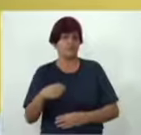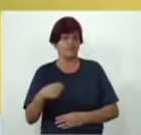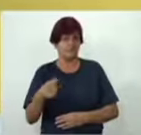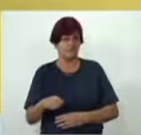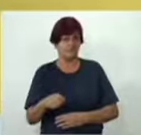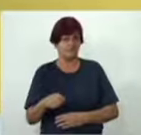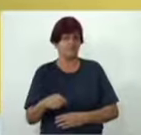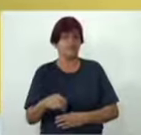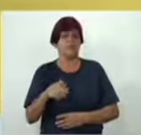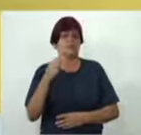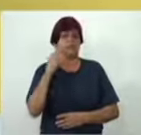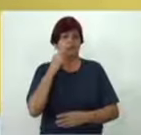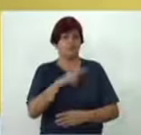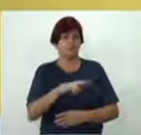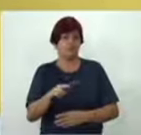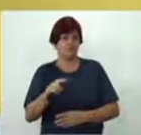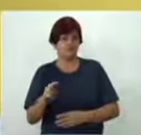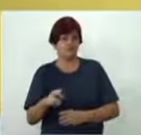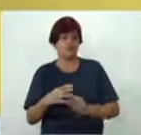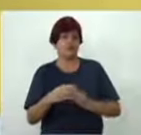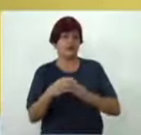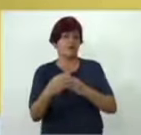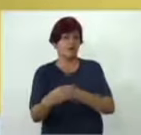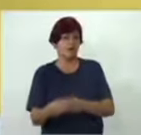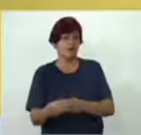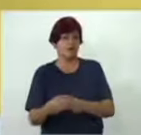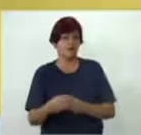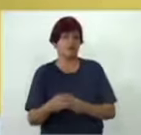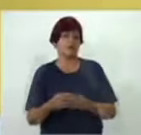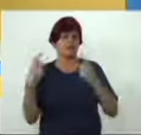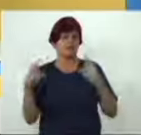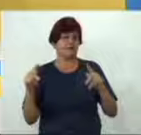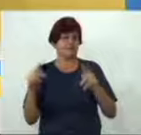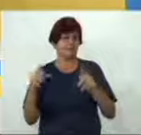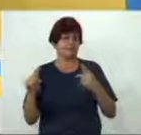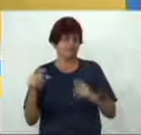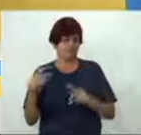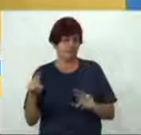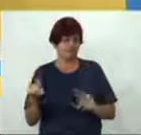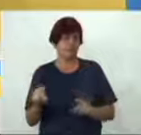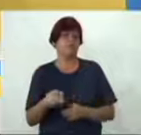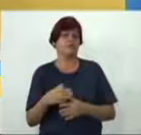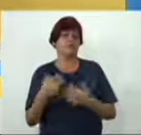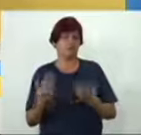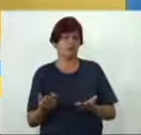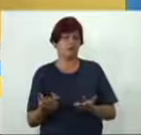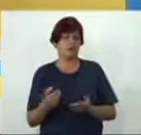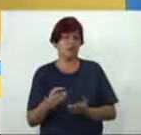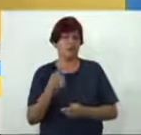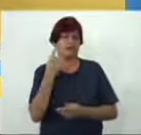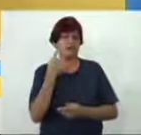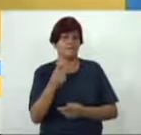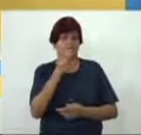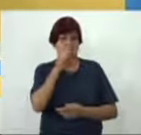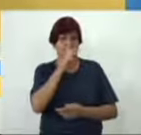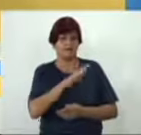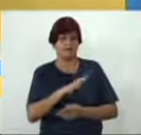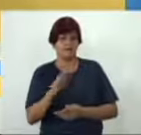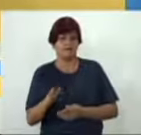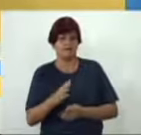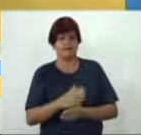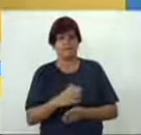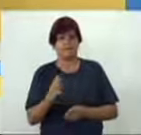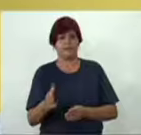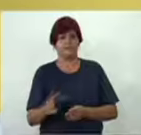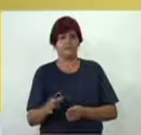que consulten la guía del manual de campo del tercer perfeccionamiento en la primera infancia a